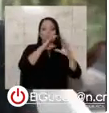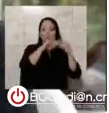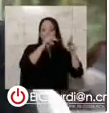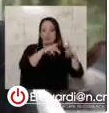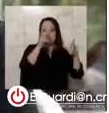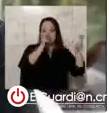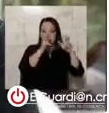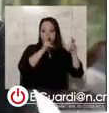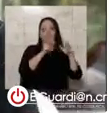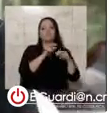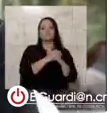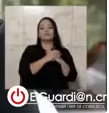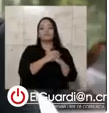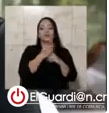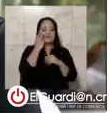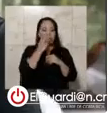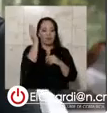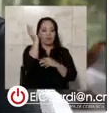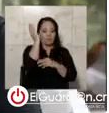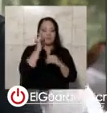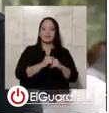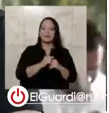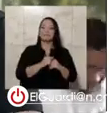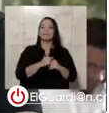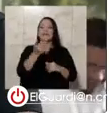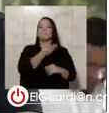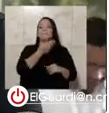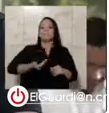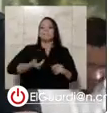todas las personas que siguen la conferencia. Presidente, vengo